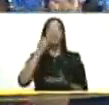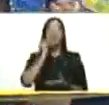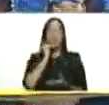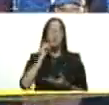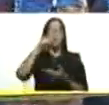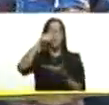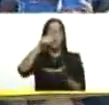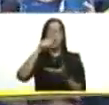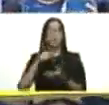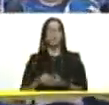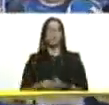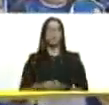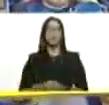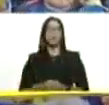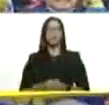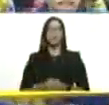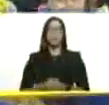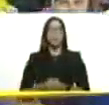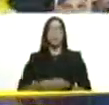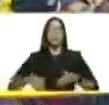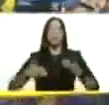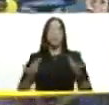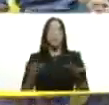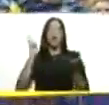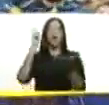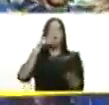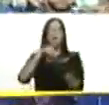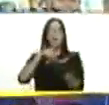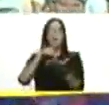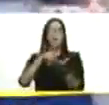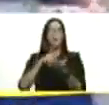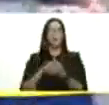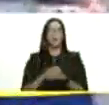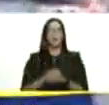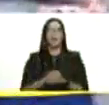CLAP. Cuando lleguemos a